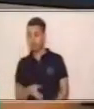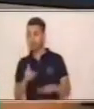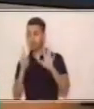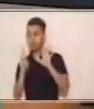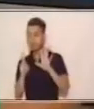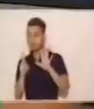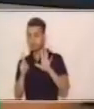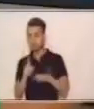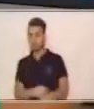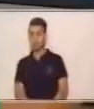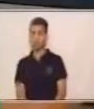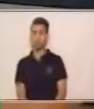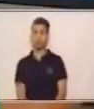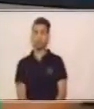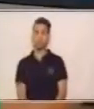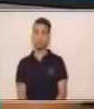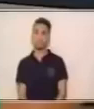cuatro